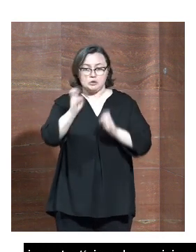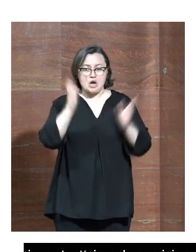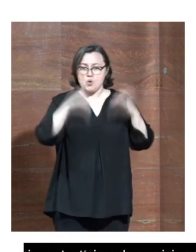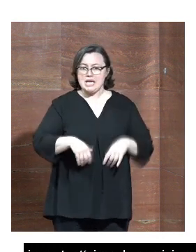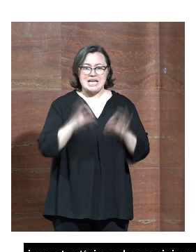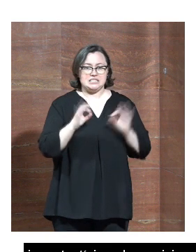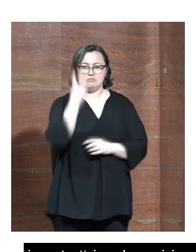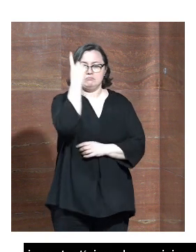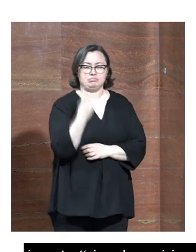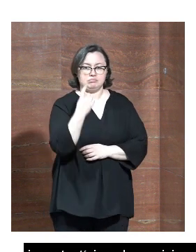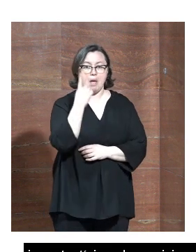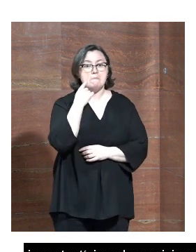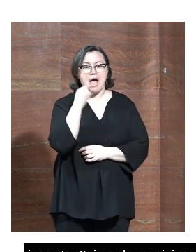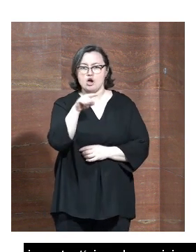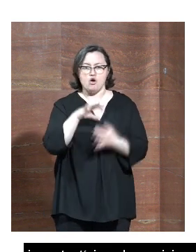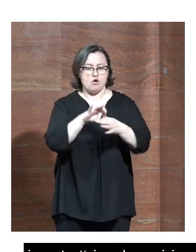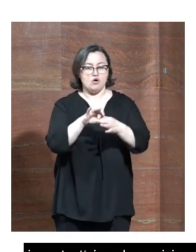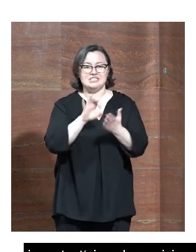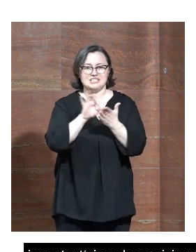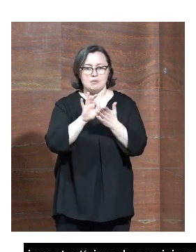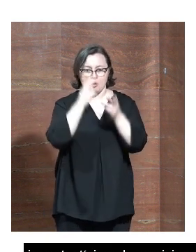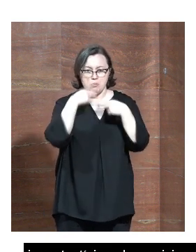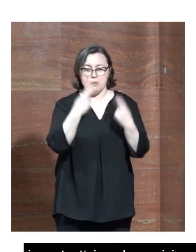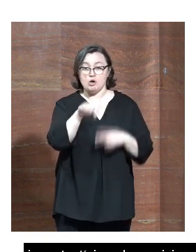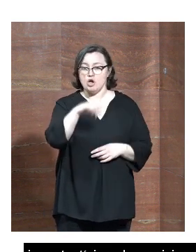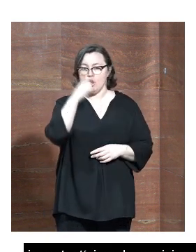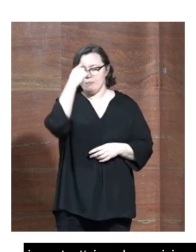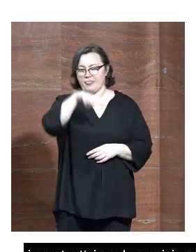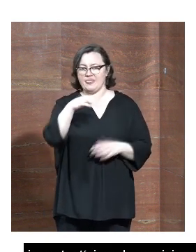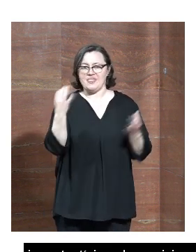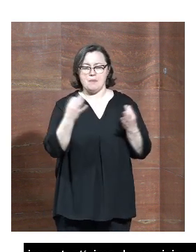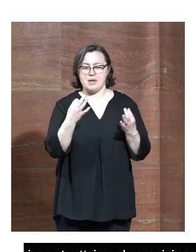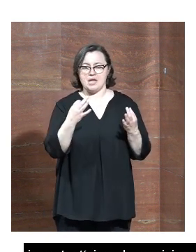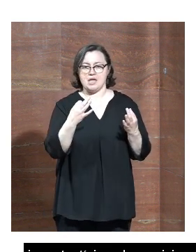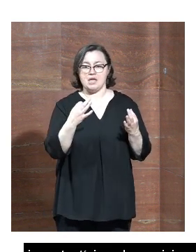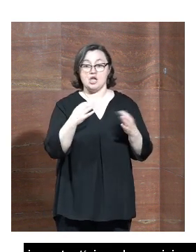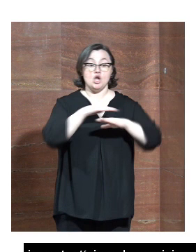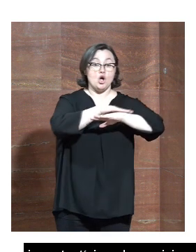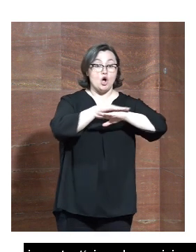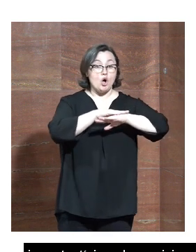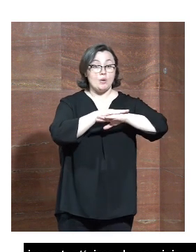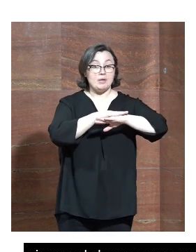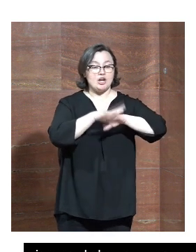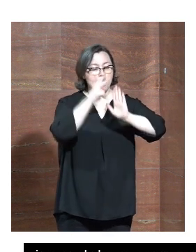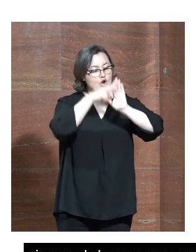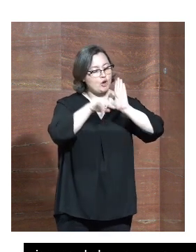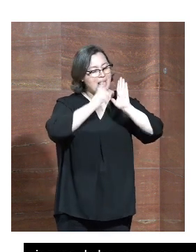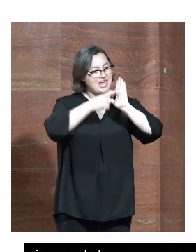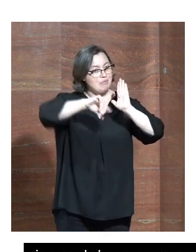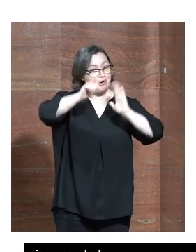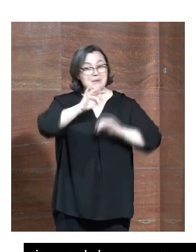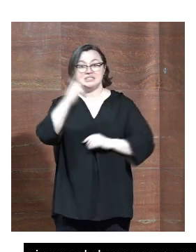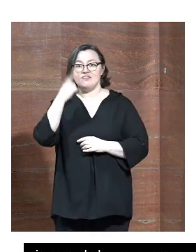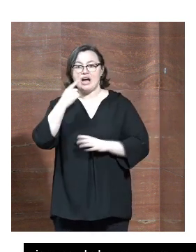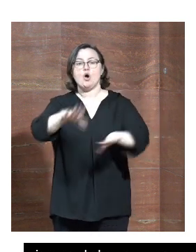tanto, la banca en ese aspecto tiene que ser consciente, tanto el gobierno que lo ha designado como